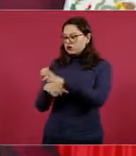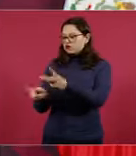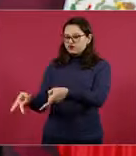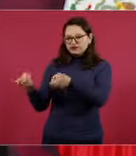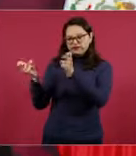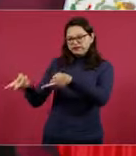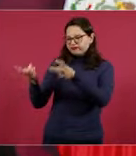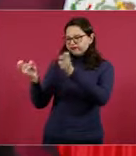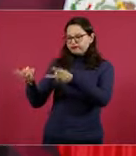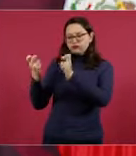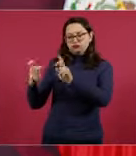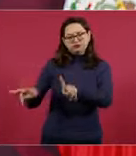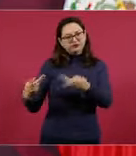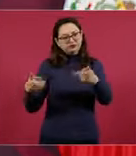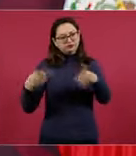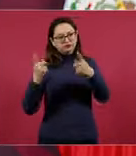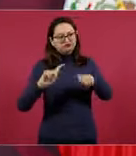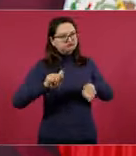y a